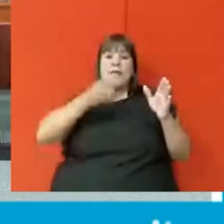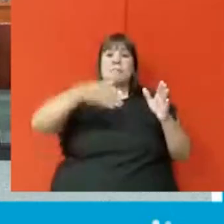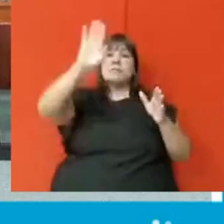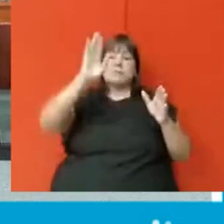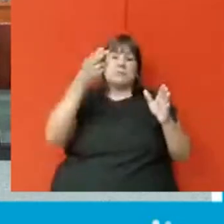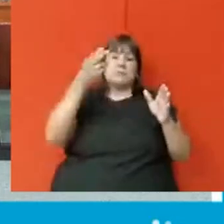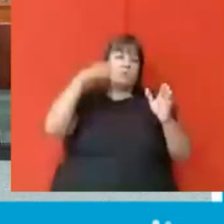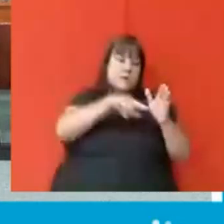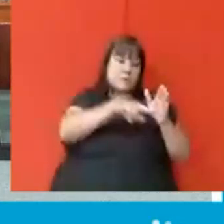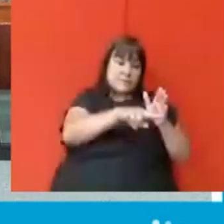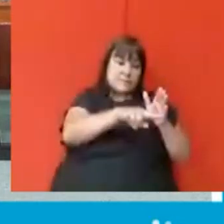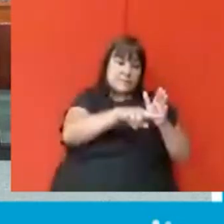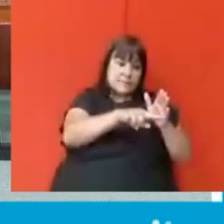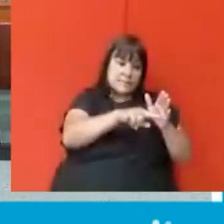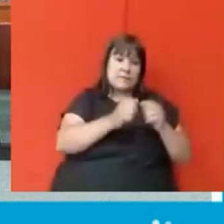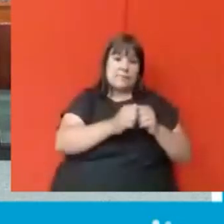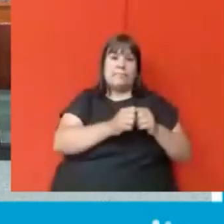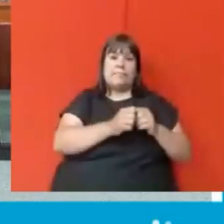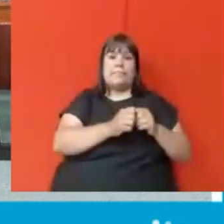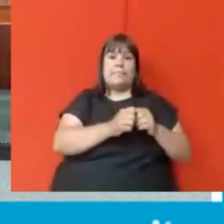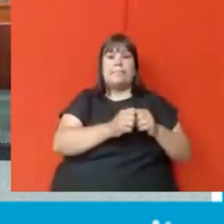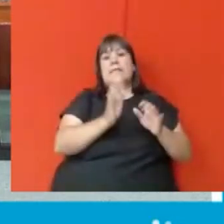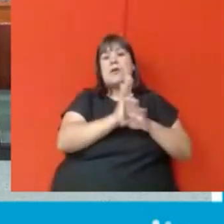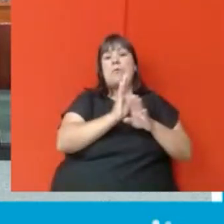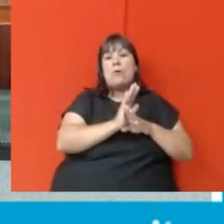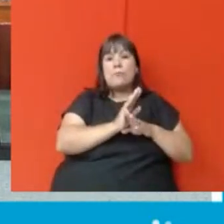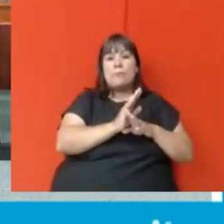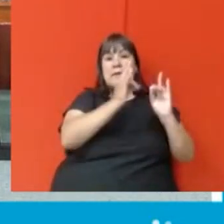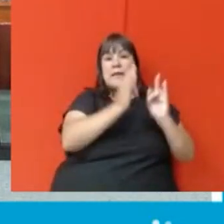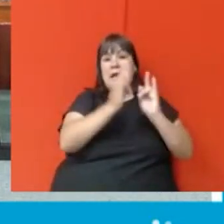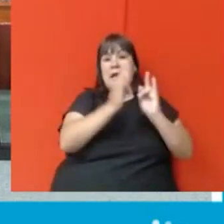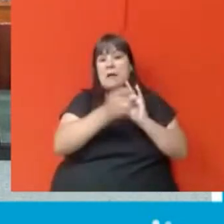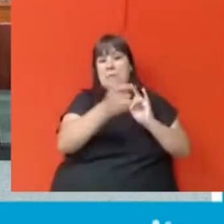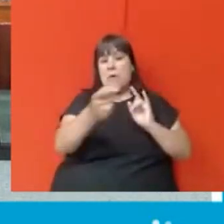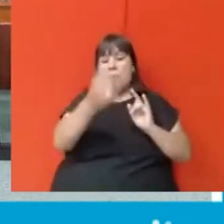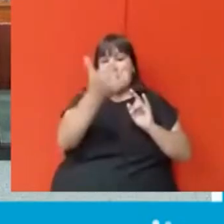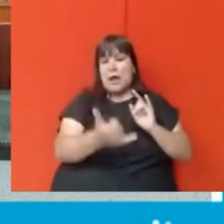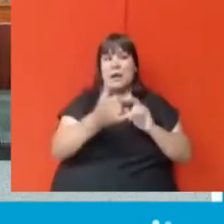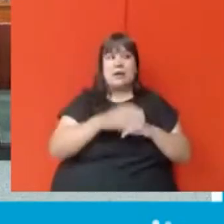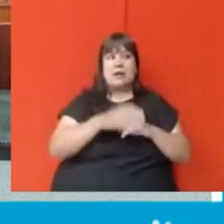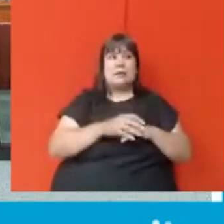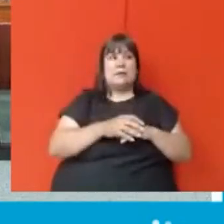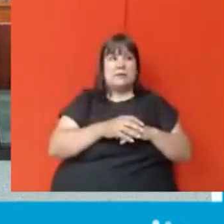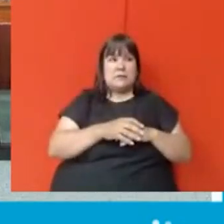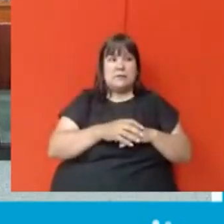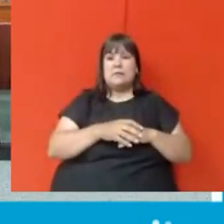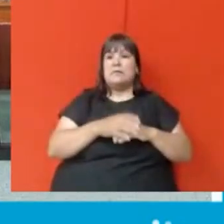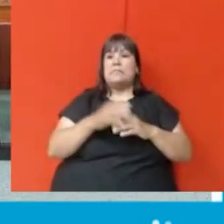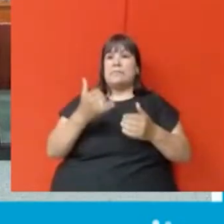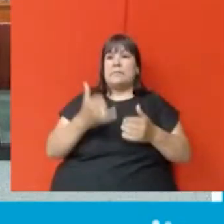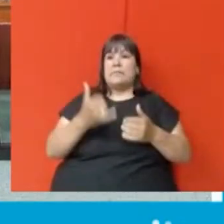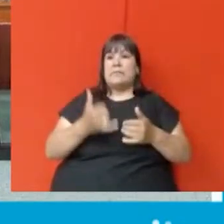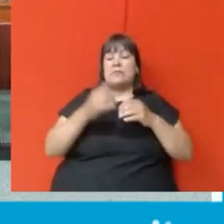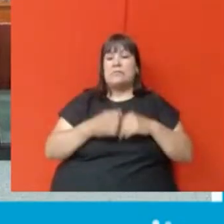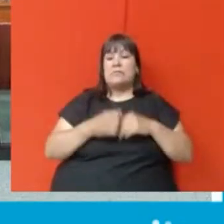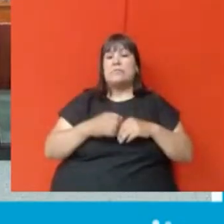geriátricas. O sea, son temas, cuando yo hablo es porque atrás hay una investigación hecha. Pocas camas geriátricas,